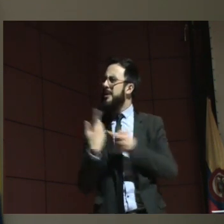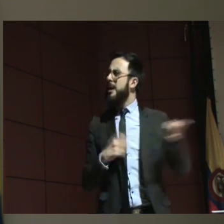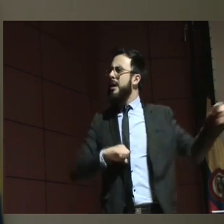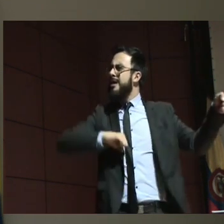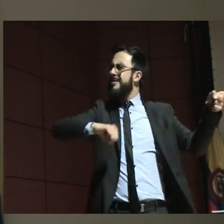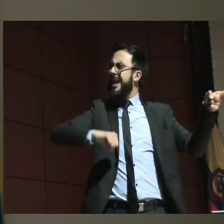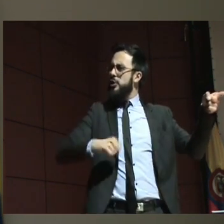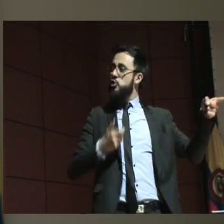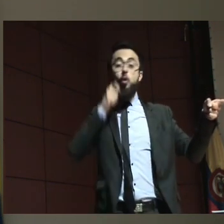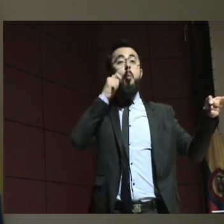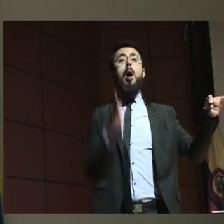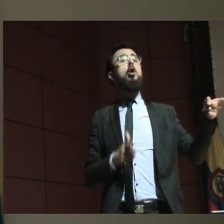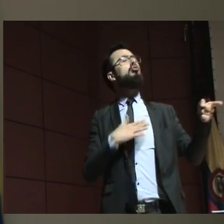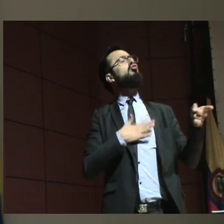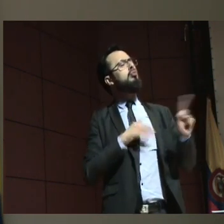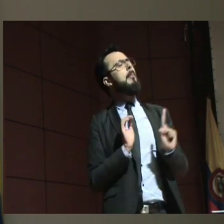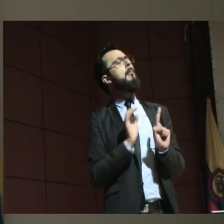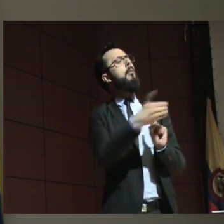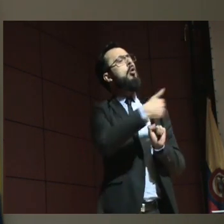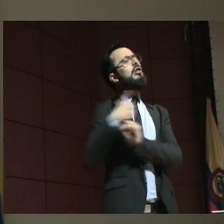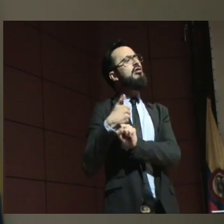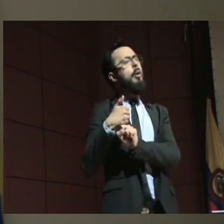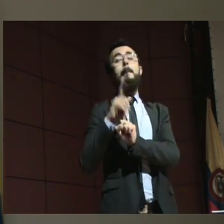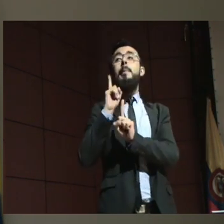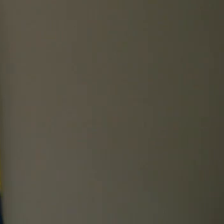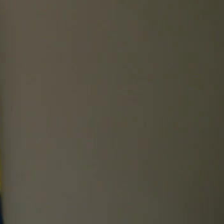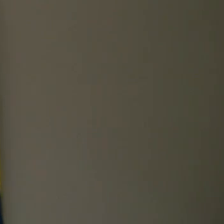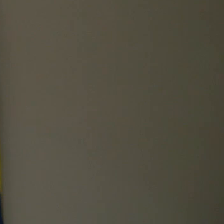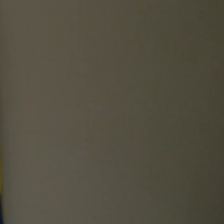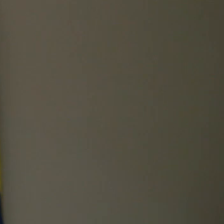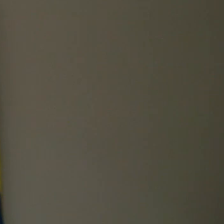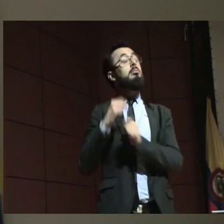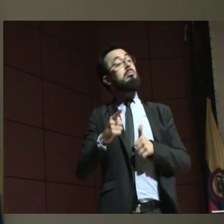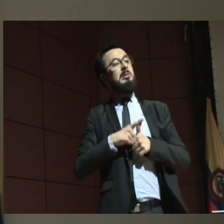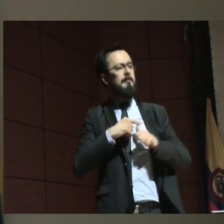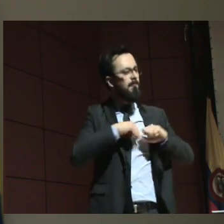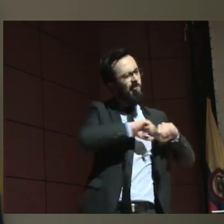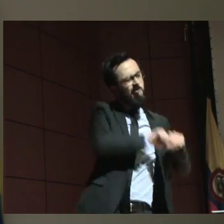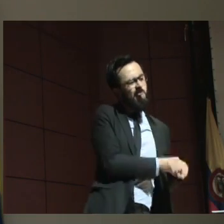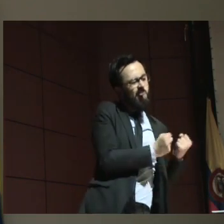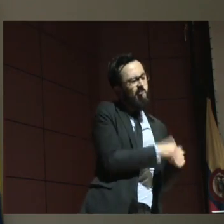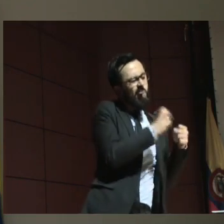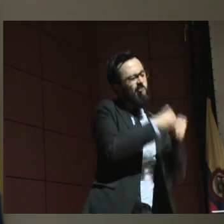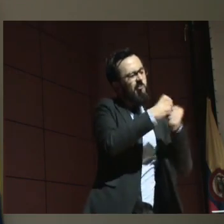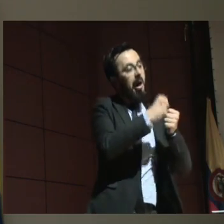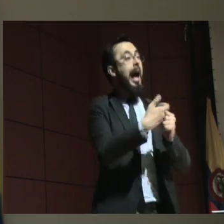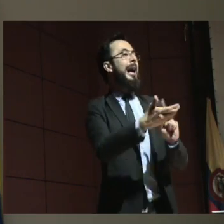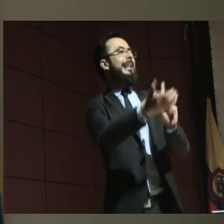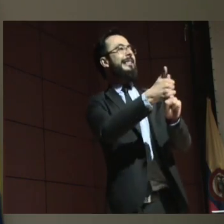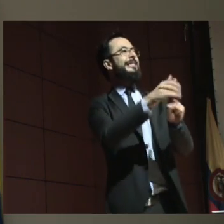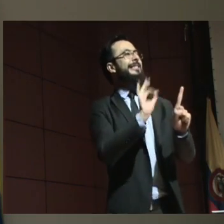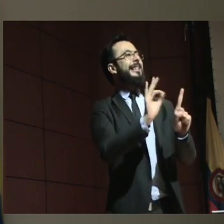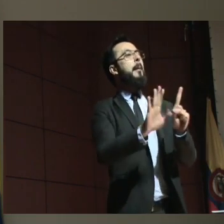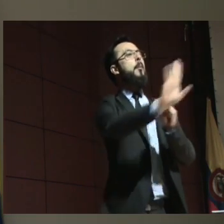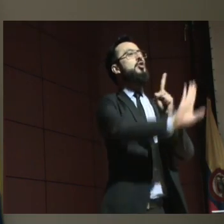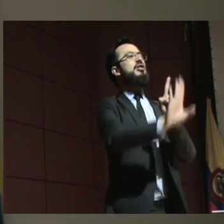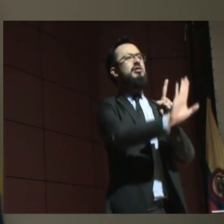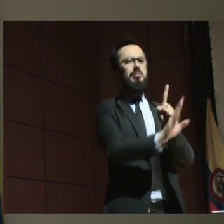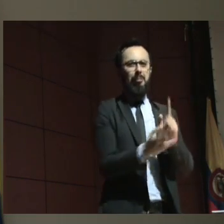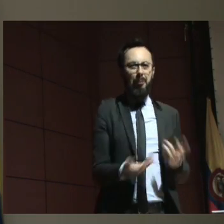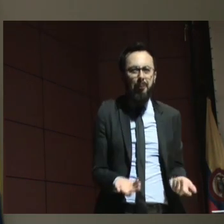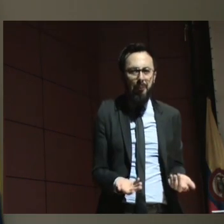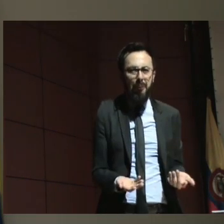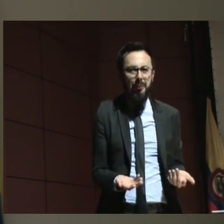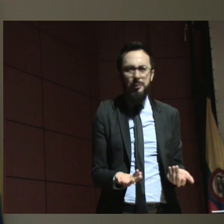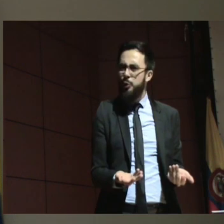medio de la violación de otro derecho humano. Así de sencillo. Y por eso se demuestra claramente que, a pesar de que la Corte Constitucional hizo